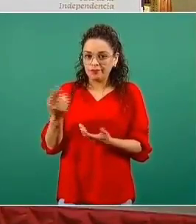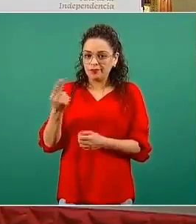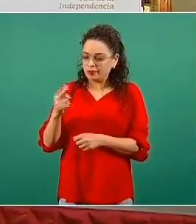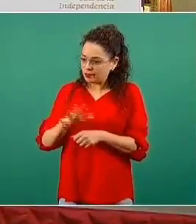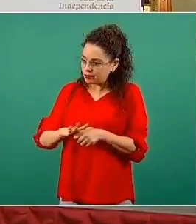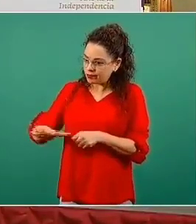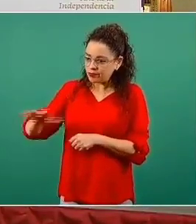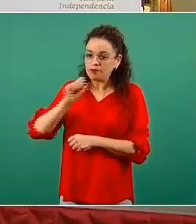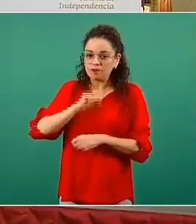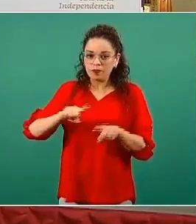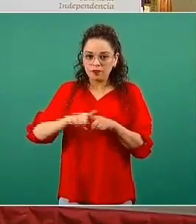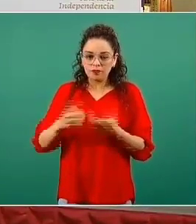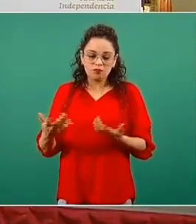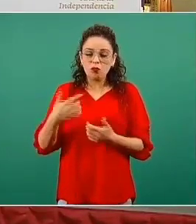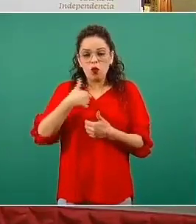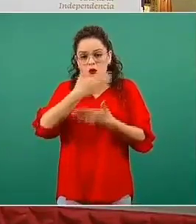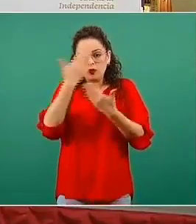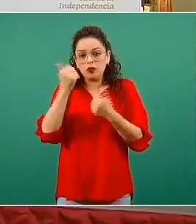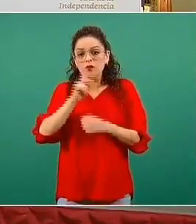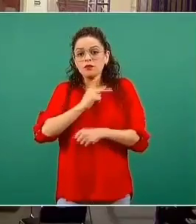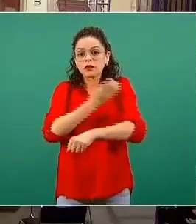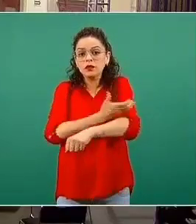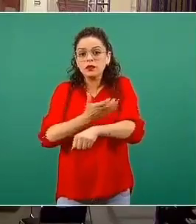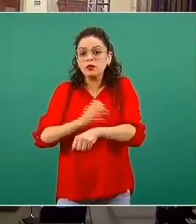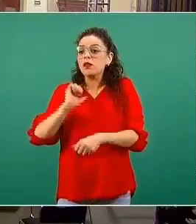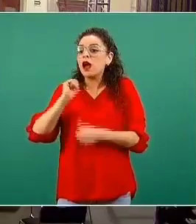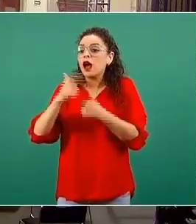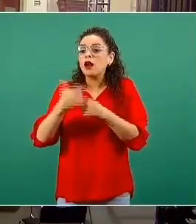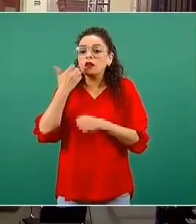algo. Doctora Yorguli, por favor.